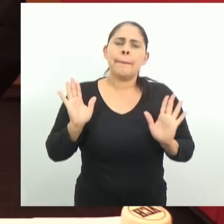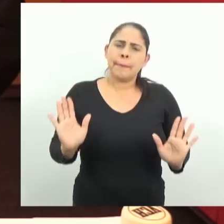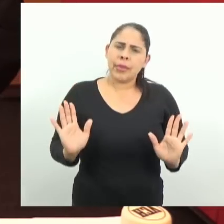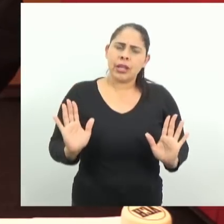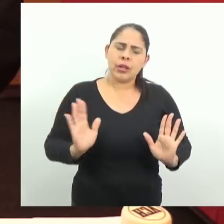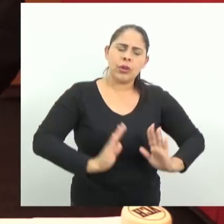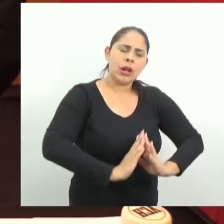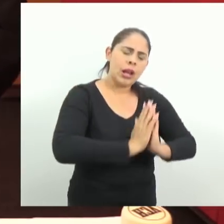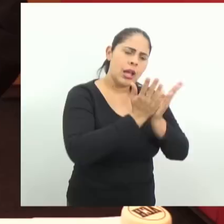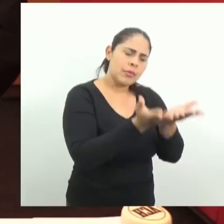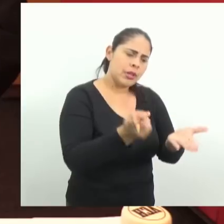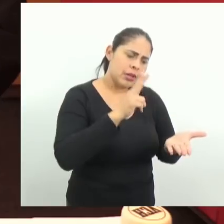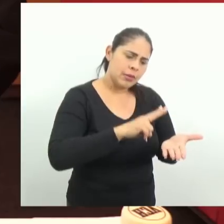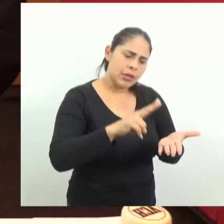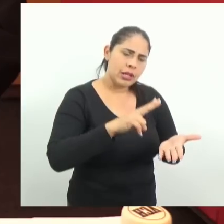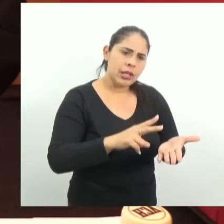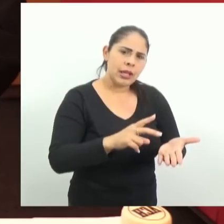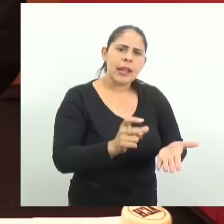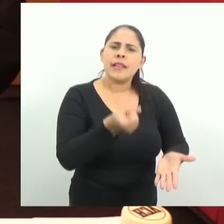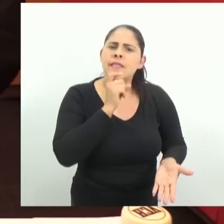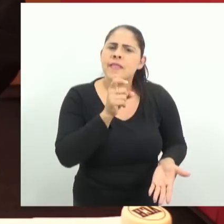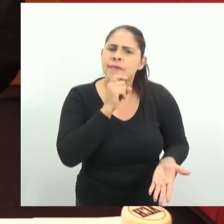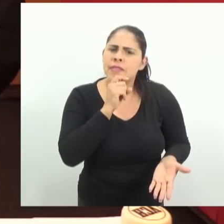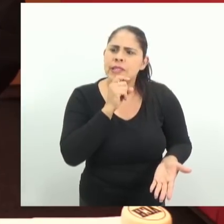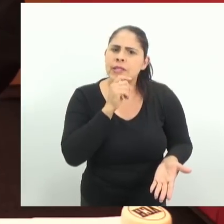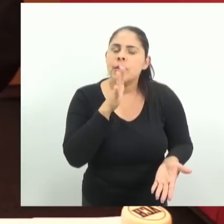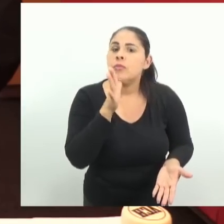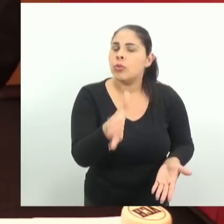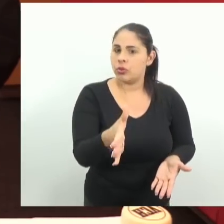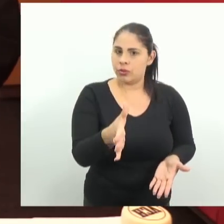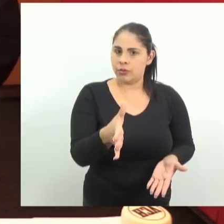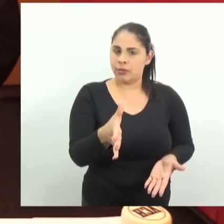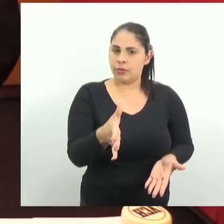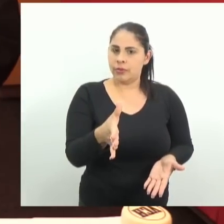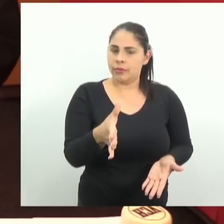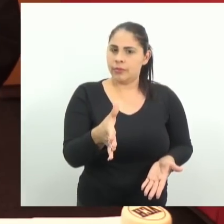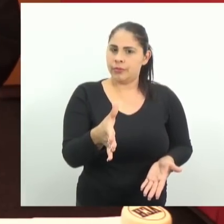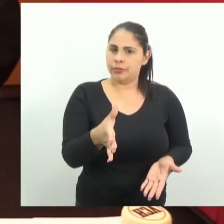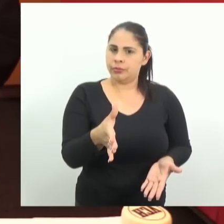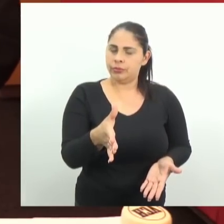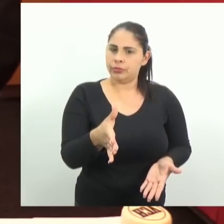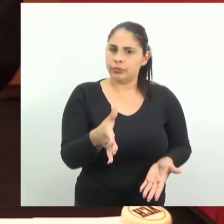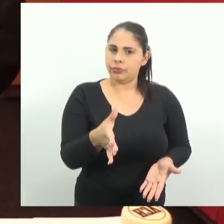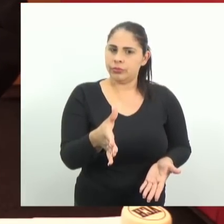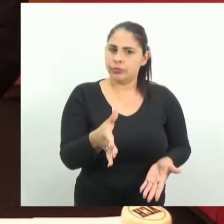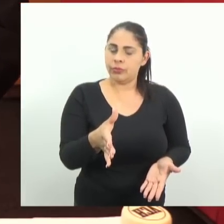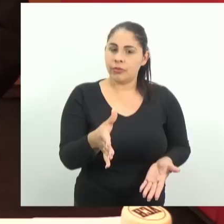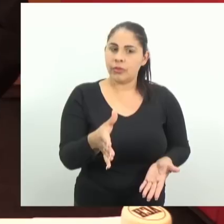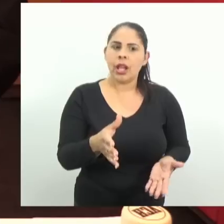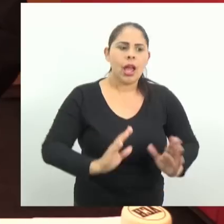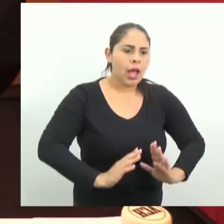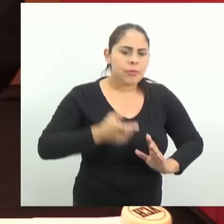leer la Biblia algunas veces? ¿Por qué es tan difícil aprender de